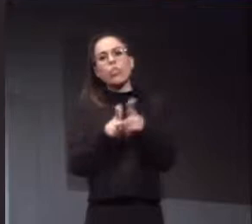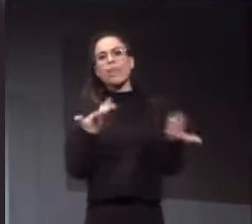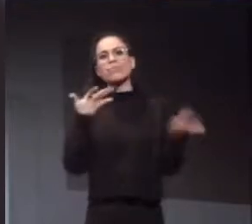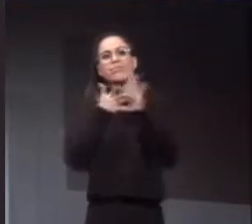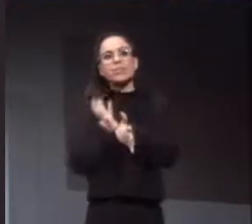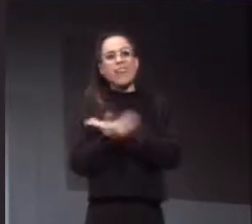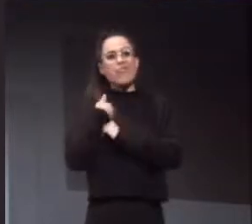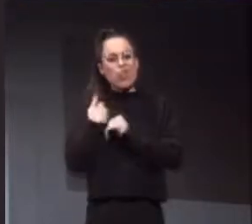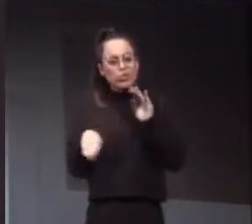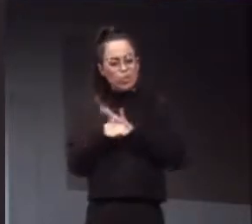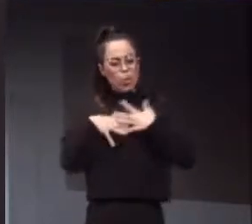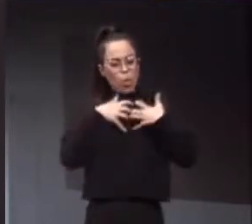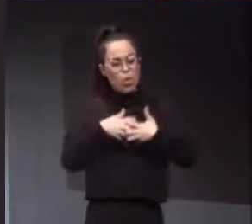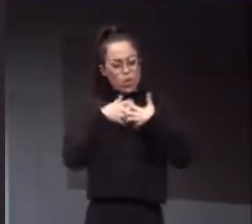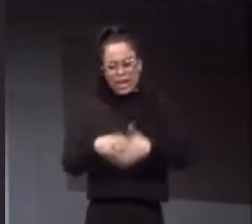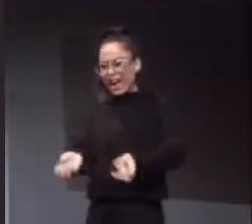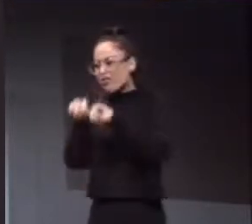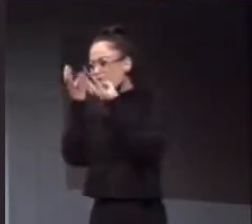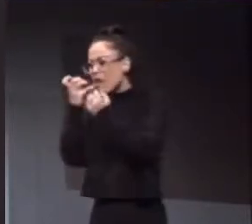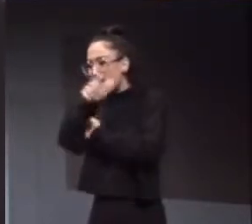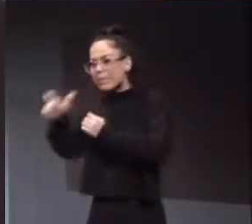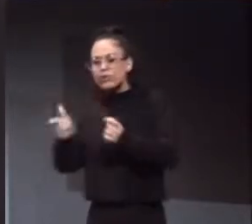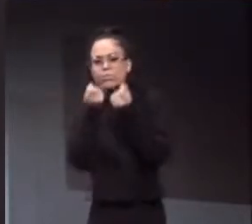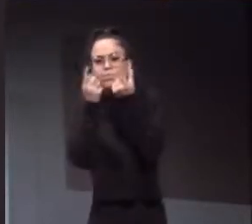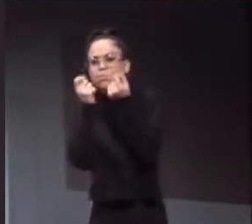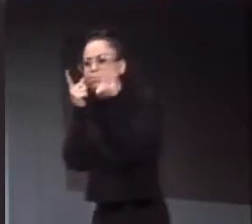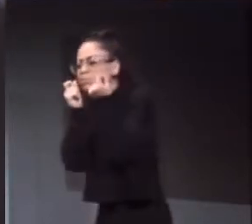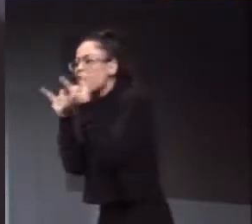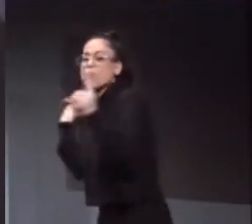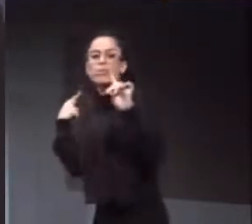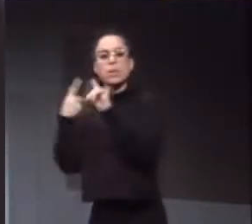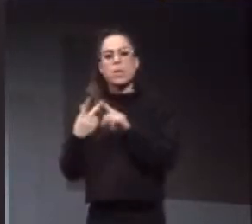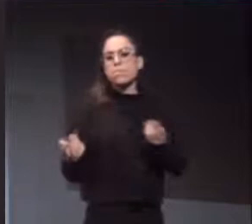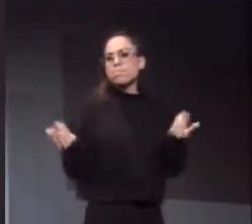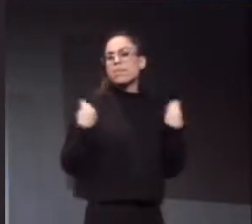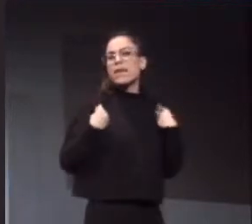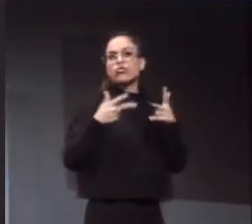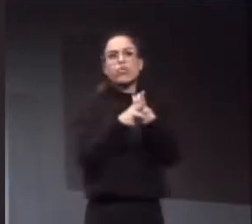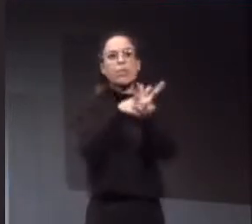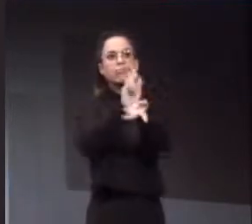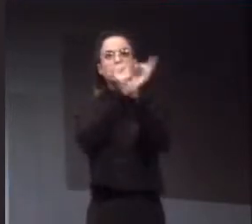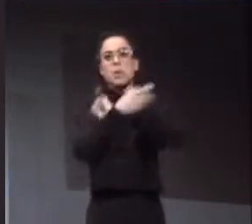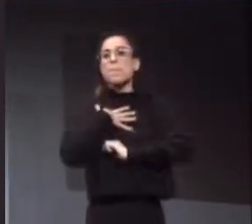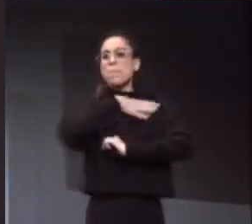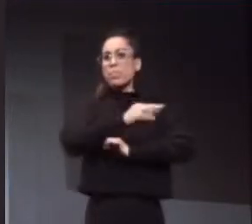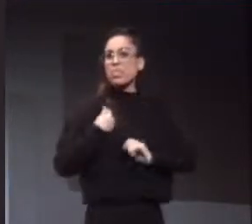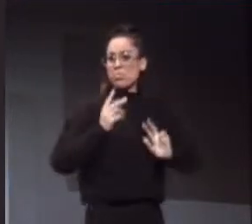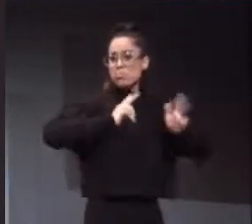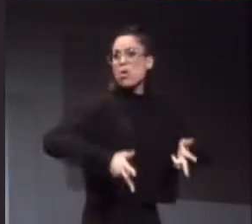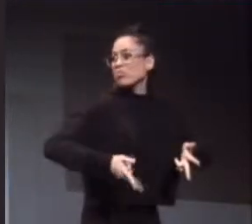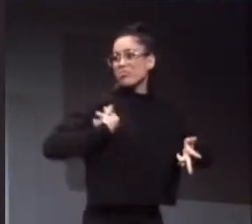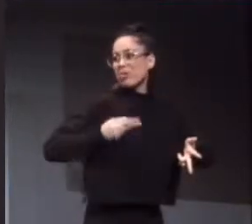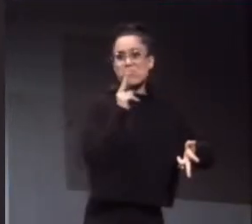a luchar y en todos los ámbitos y dentro de eso pues para que esto sea de una forma diferente me da igual que lo vea o que no lo vea pero sí que estoy viendo cosas